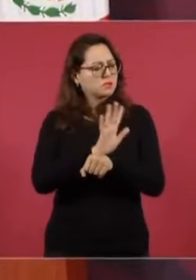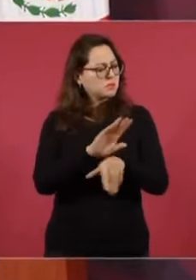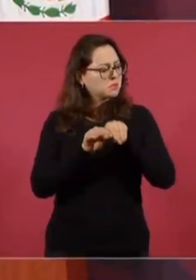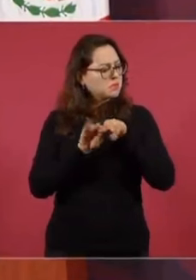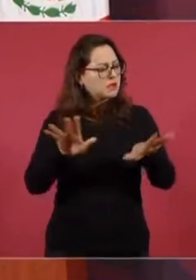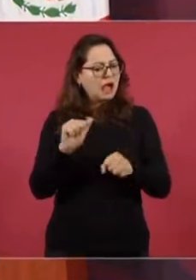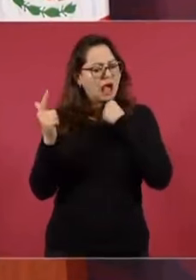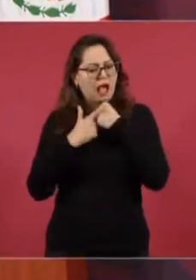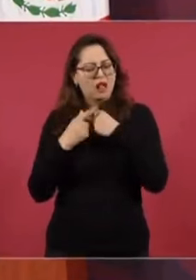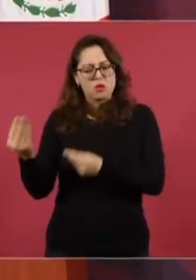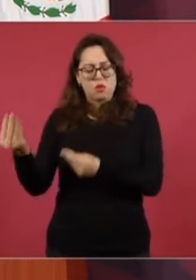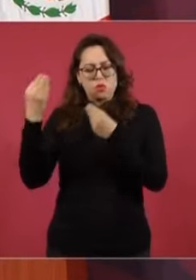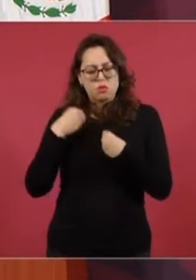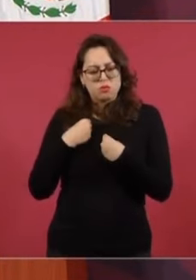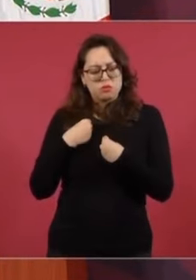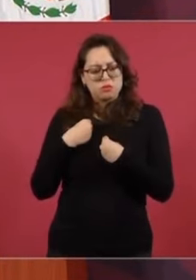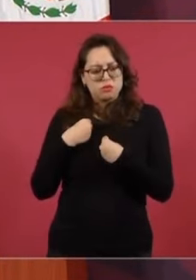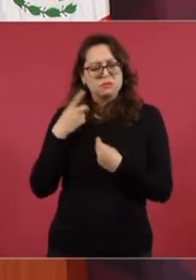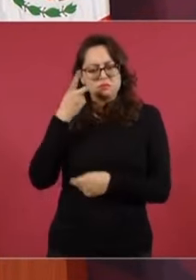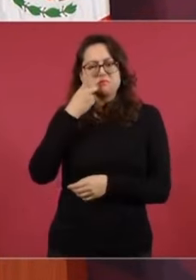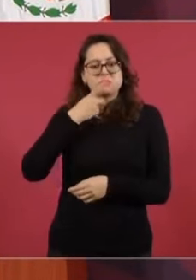que me lo mande hoy, o sea, para que lo vea.